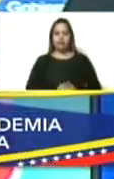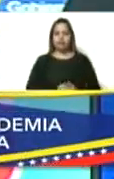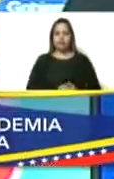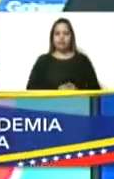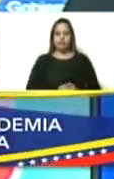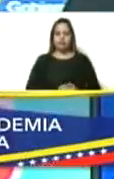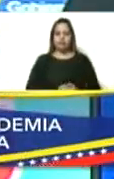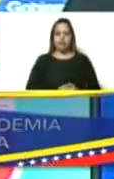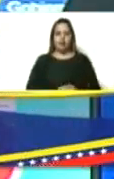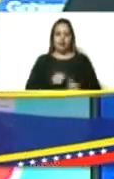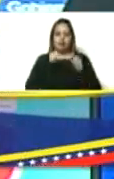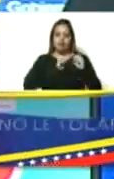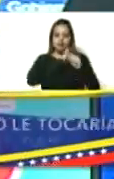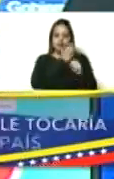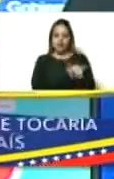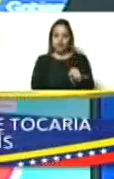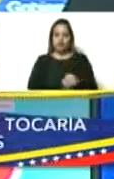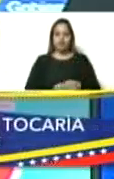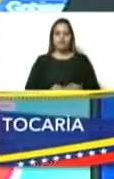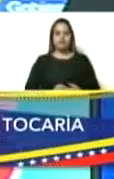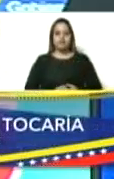con audacia,